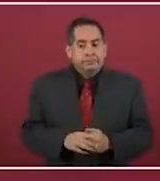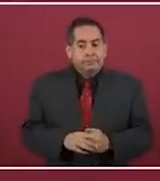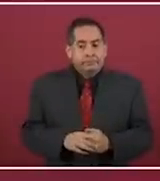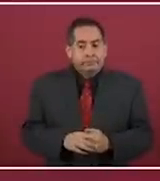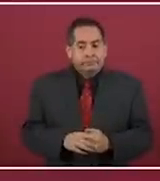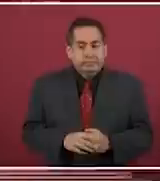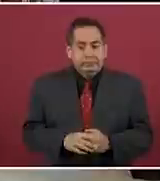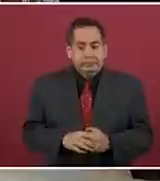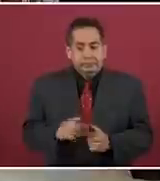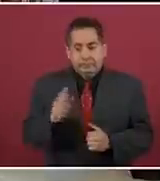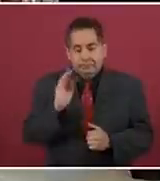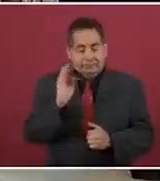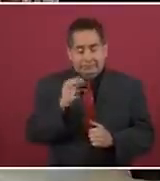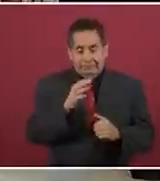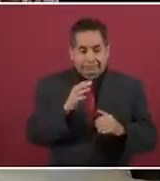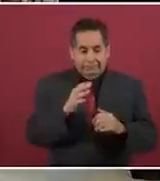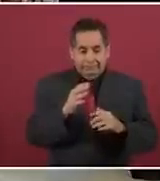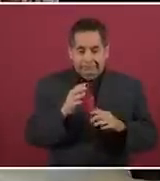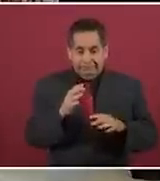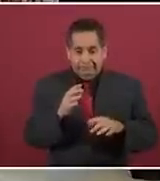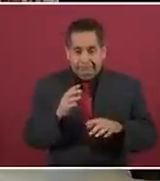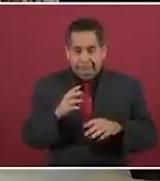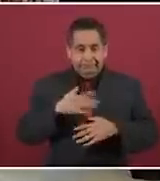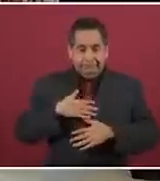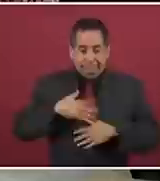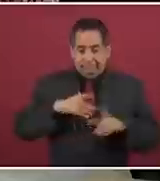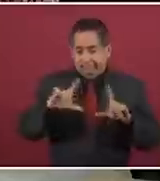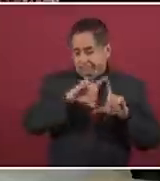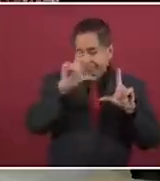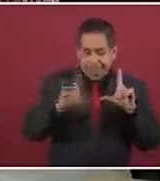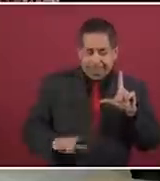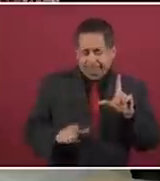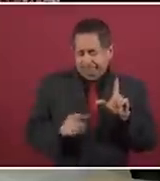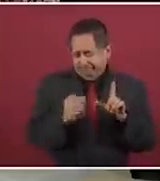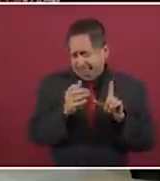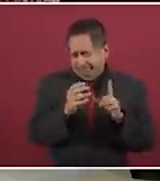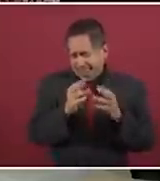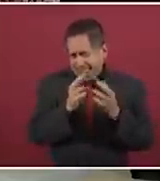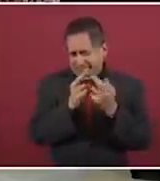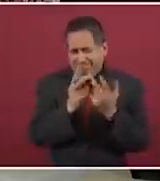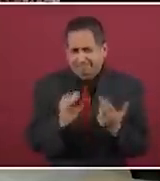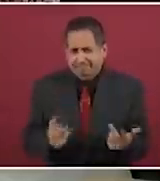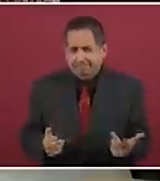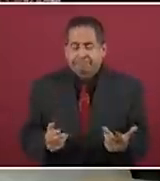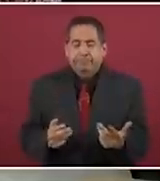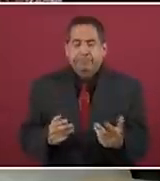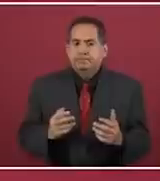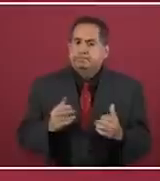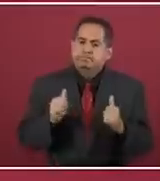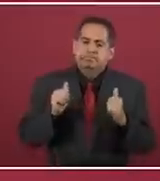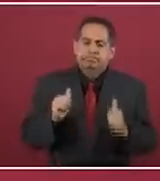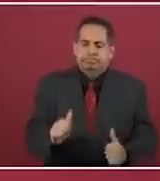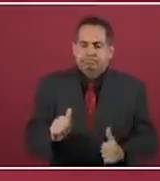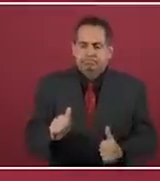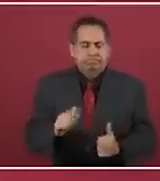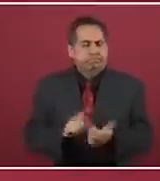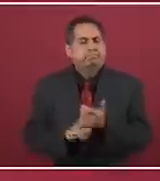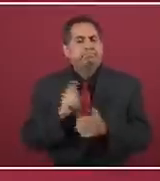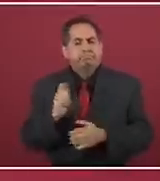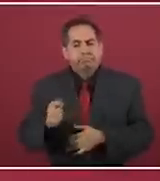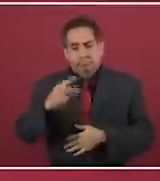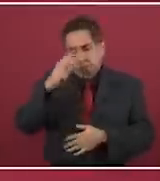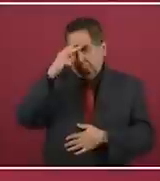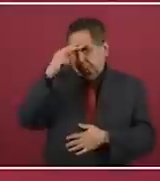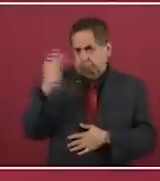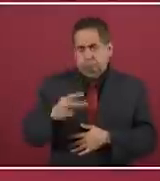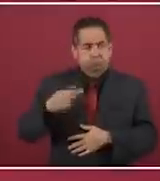y se destruye por completo nuestro país. Nada más que México es un